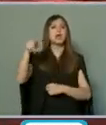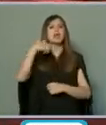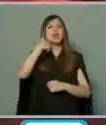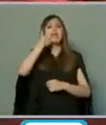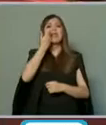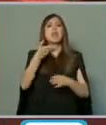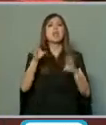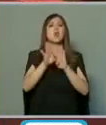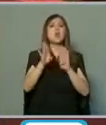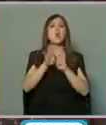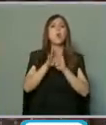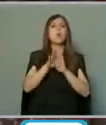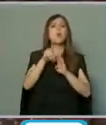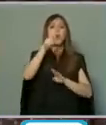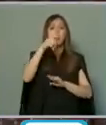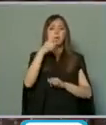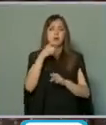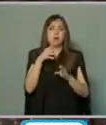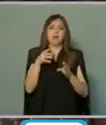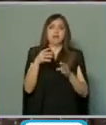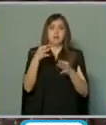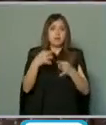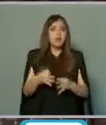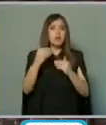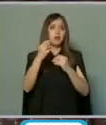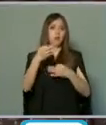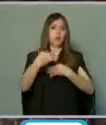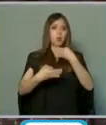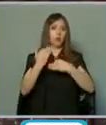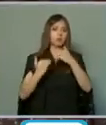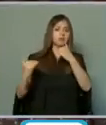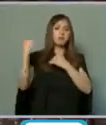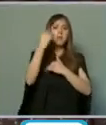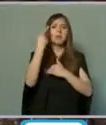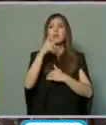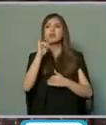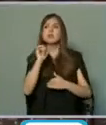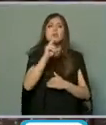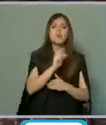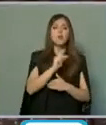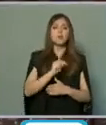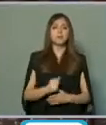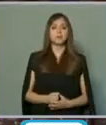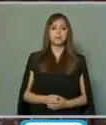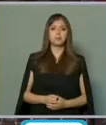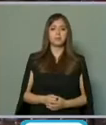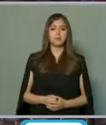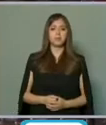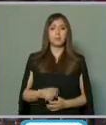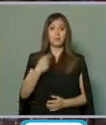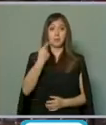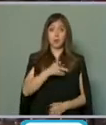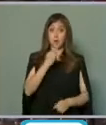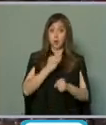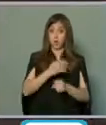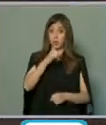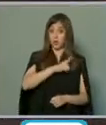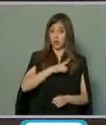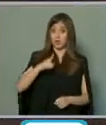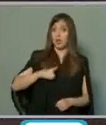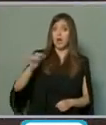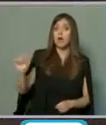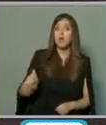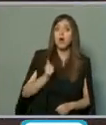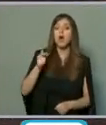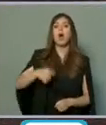oportunidades no se dan tan fácil? Mira, me parece, y es un tema coyuntural que manejas muy bien, que traes muy en mente, y es el momento oportuno. Como mujeres creo que nos ha